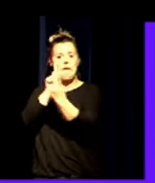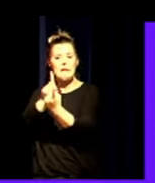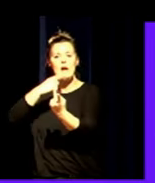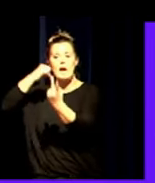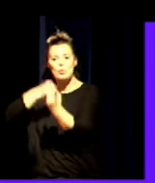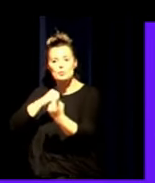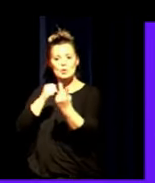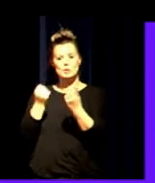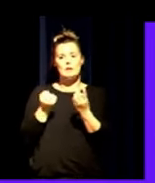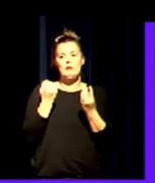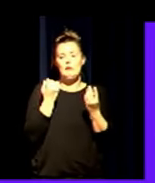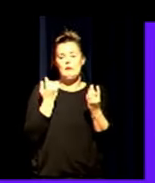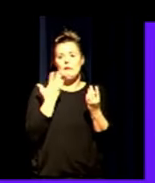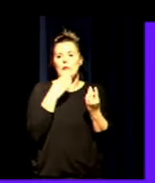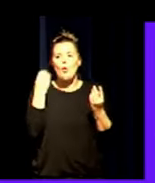entre iguales,